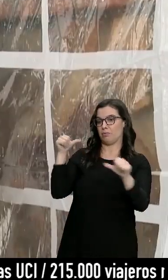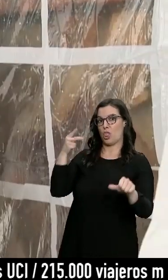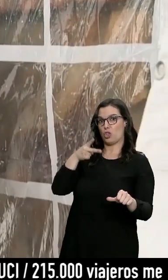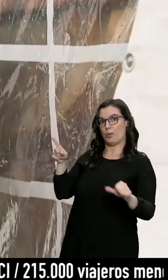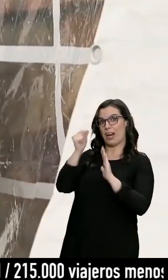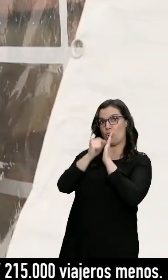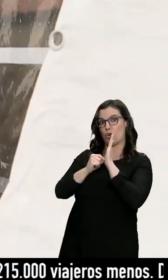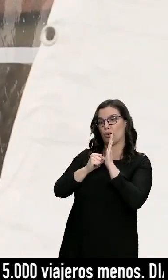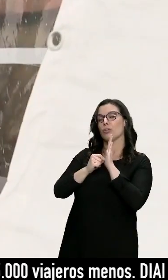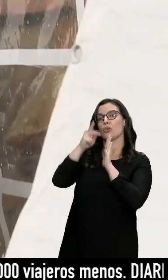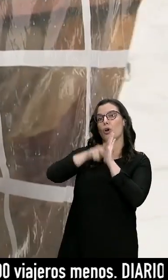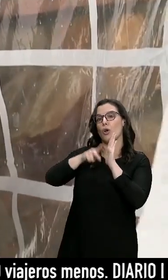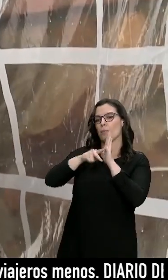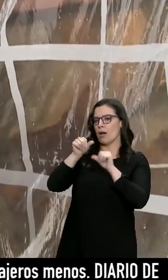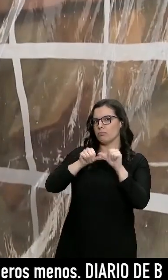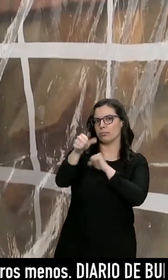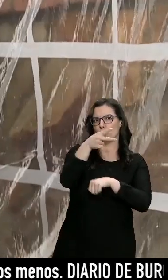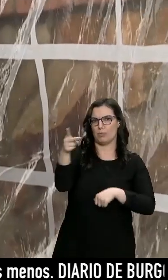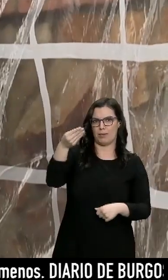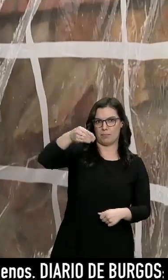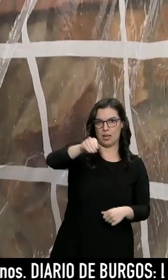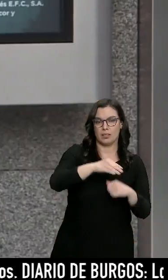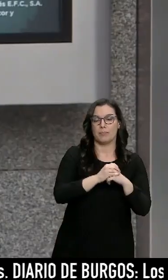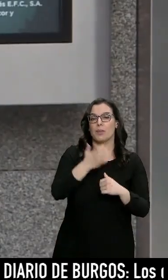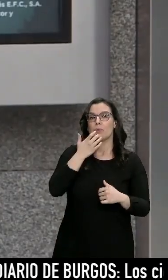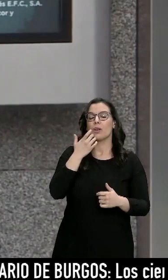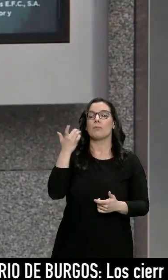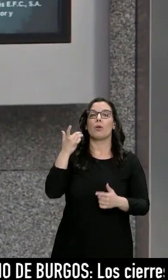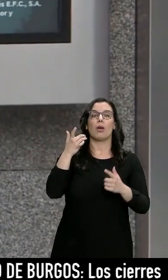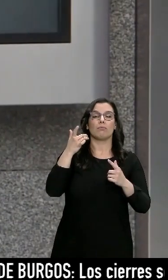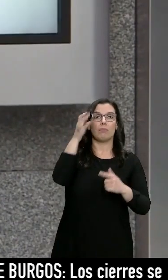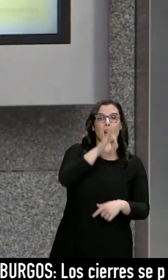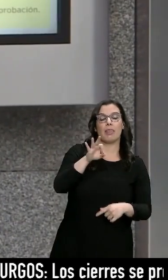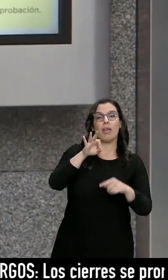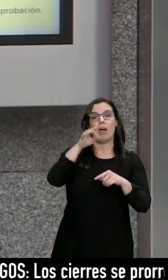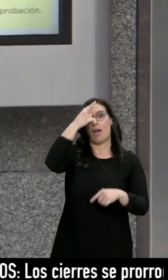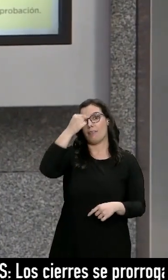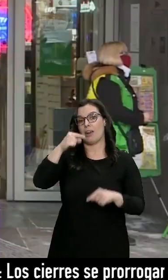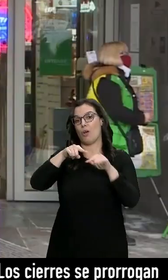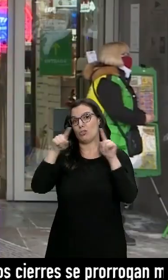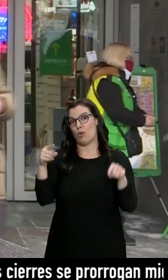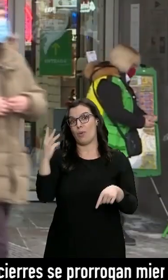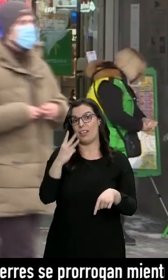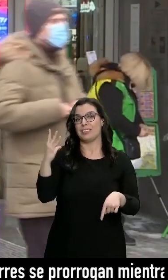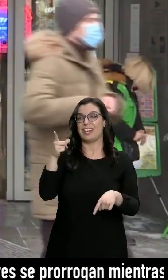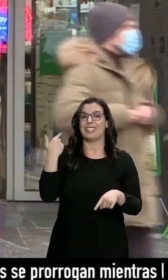esa fecha, en ciudades como Palencia, Ávila y Segovia, esos establecimientos llevarán un mes cerrados.